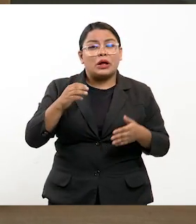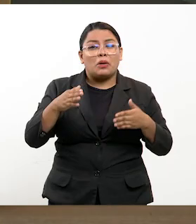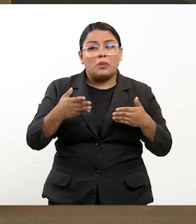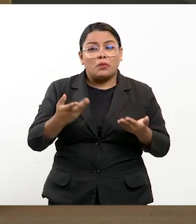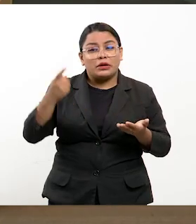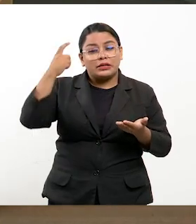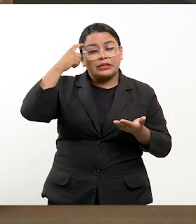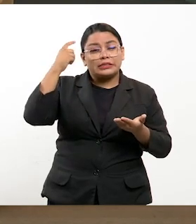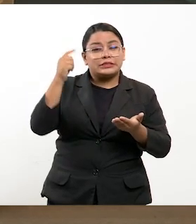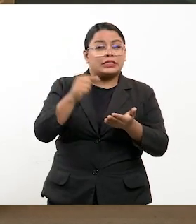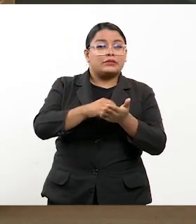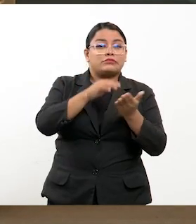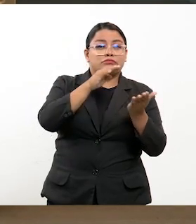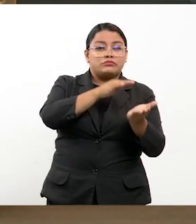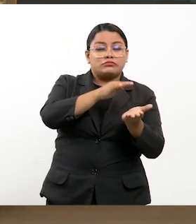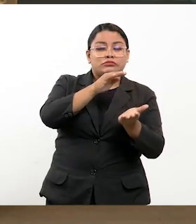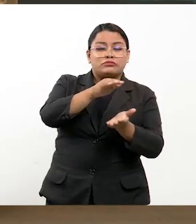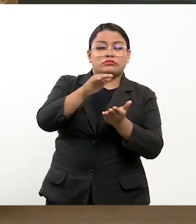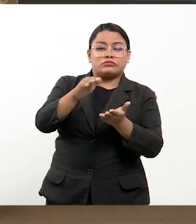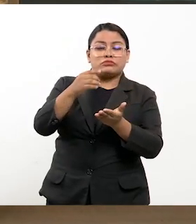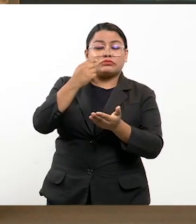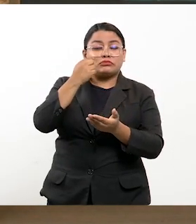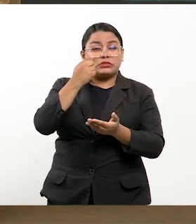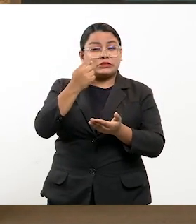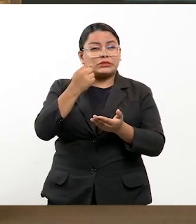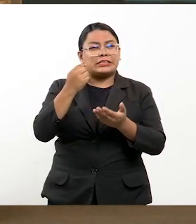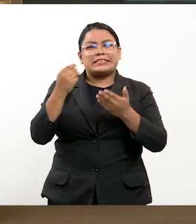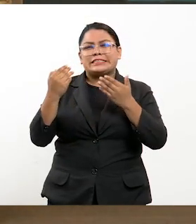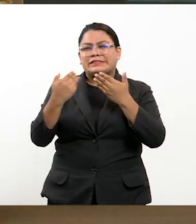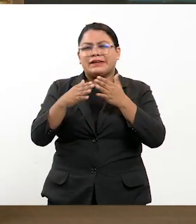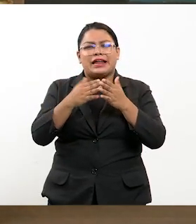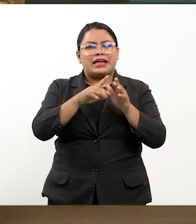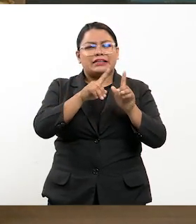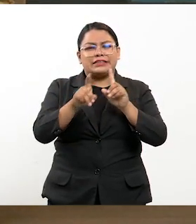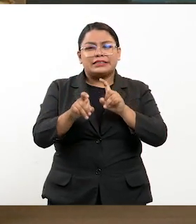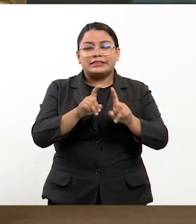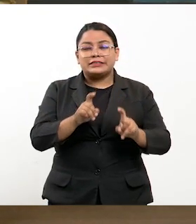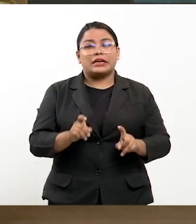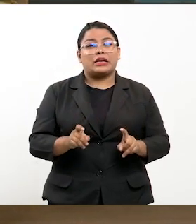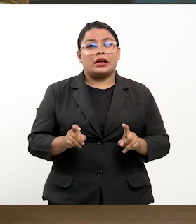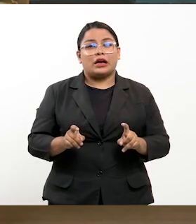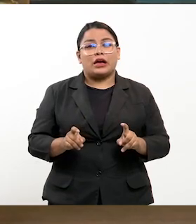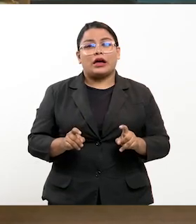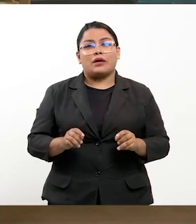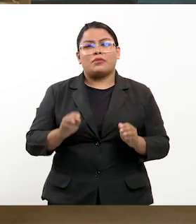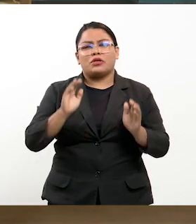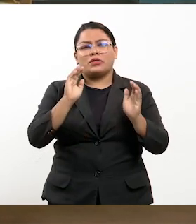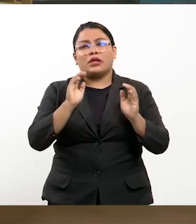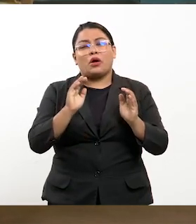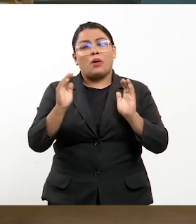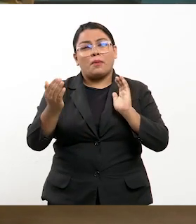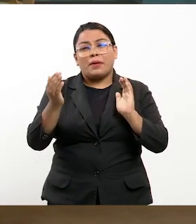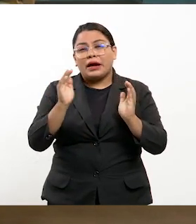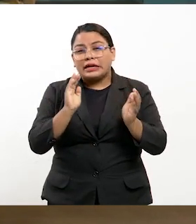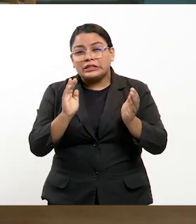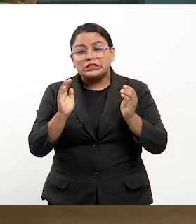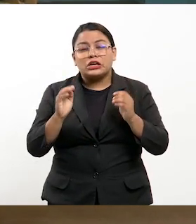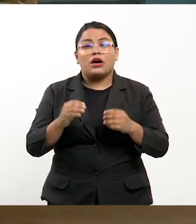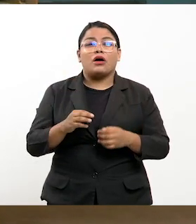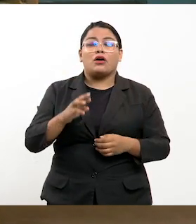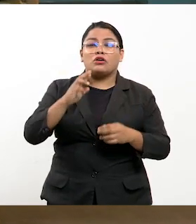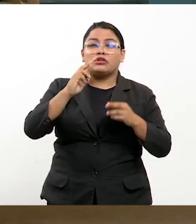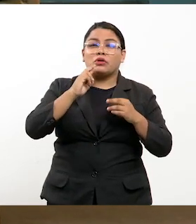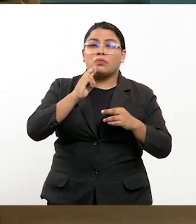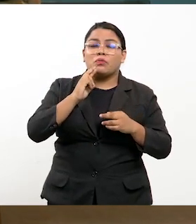que en las pruebas de unidad nos vamos a enfrentar a multi-ítems, ítems de pareamiento, ítems de respuesta abierta